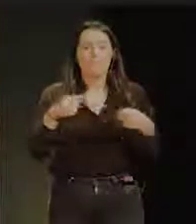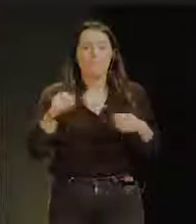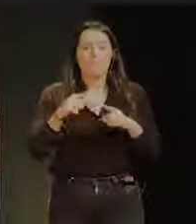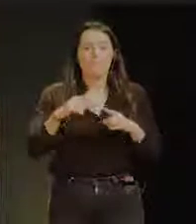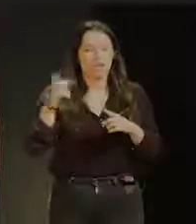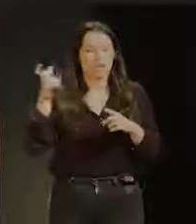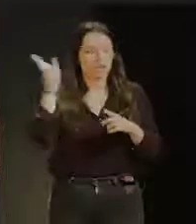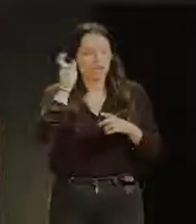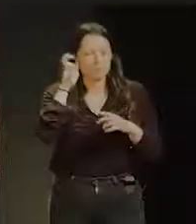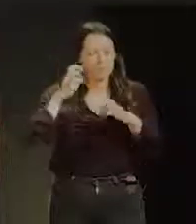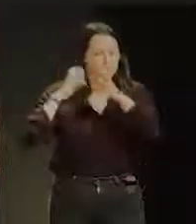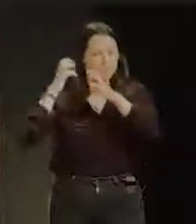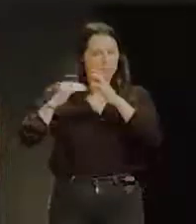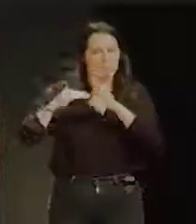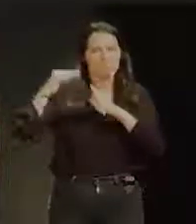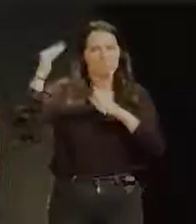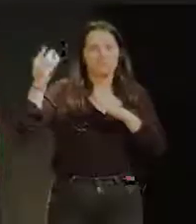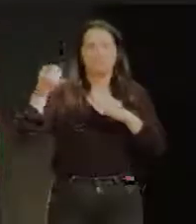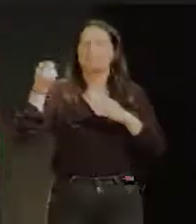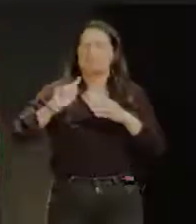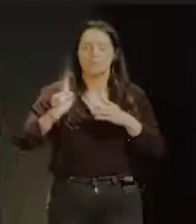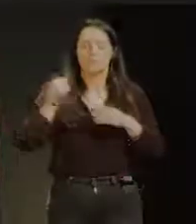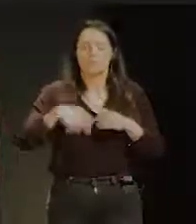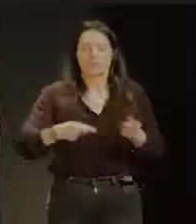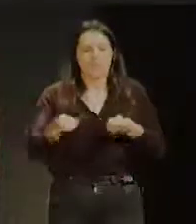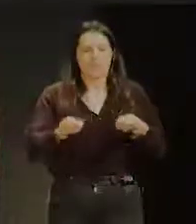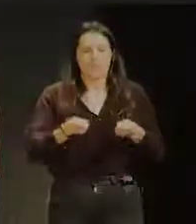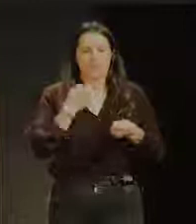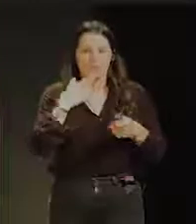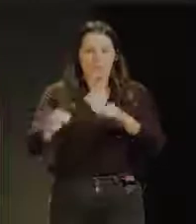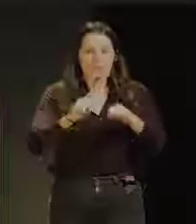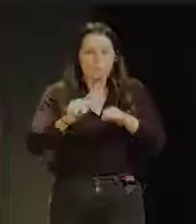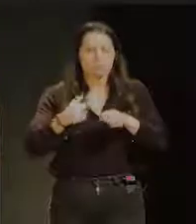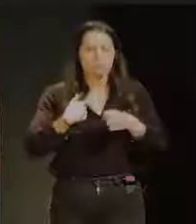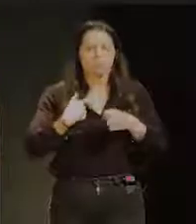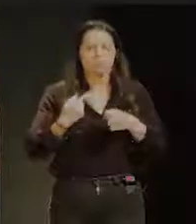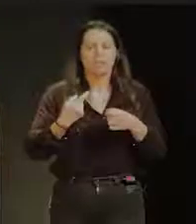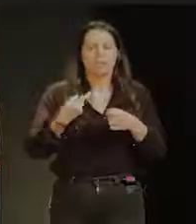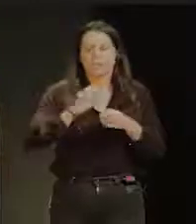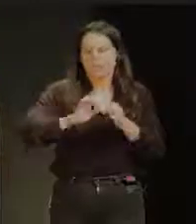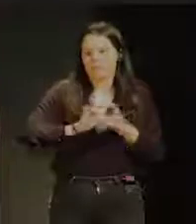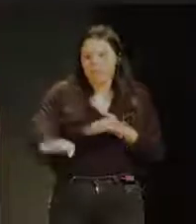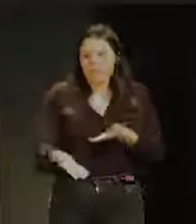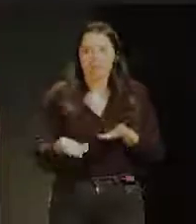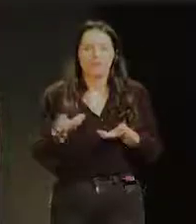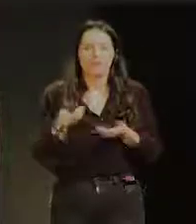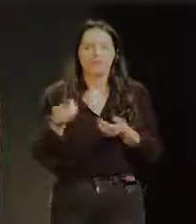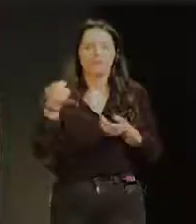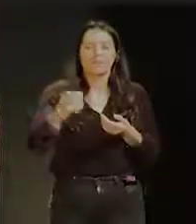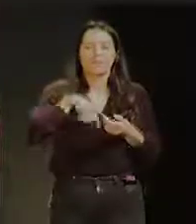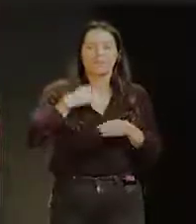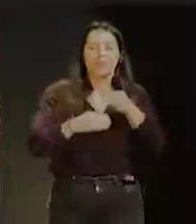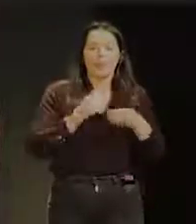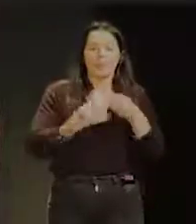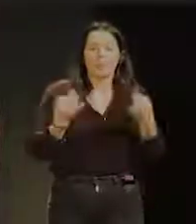del sonido, pues también se controla si hay explosiones, pues no se incluyen. Y lo que hacemos también